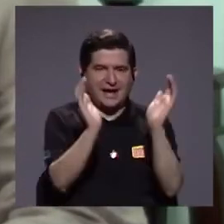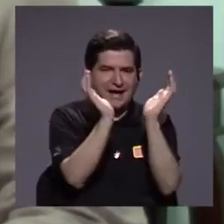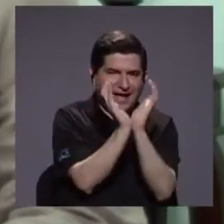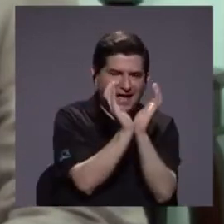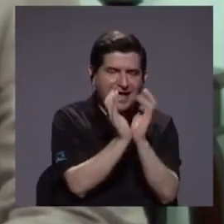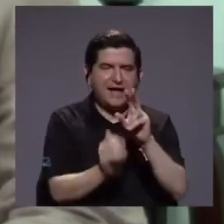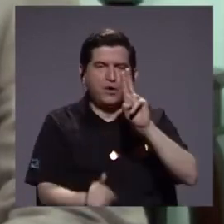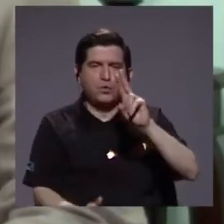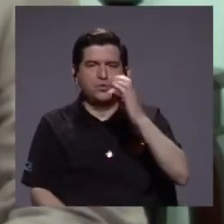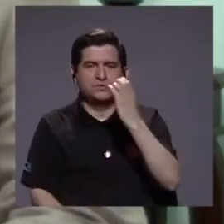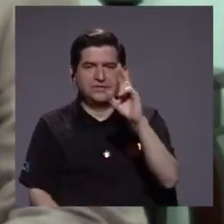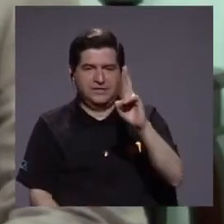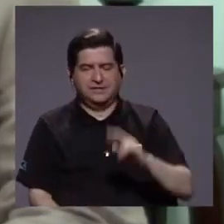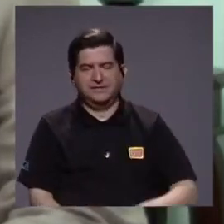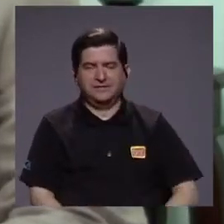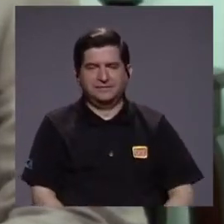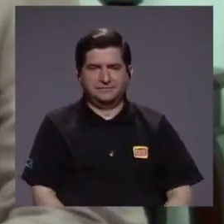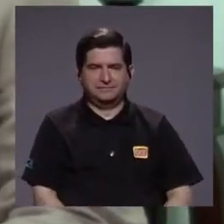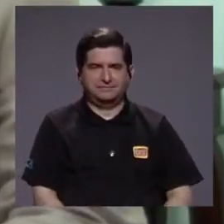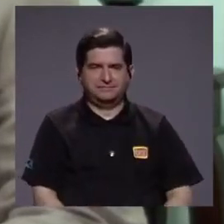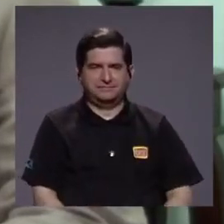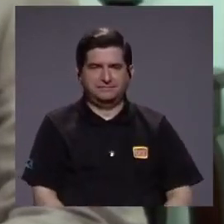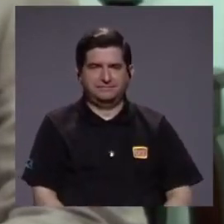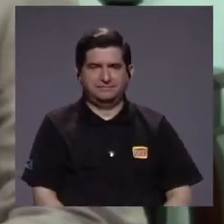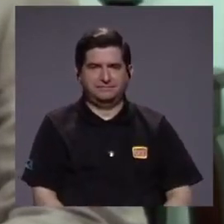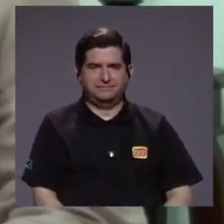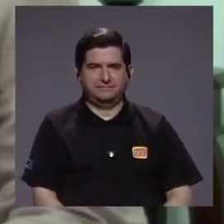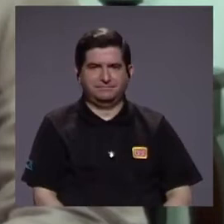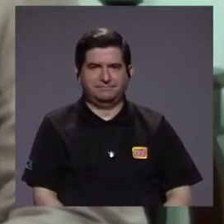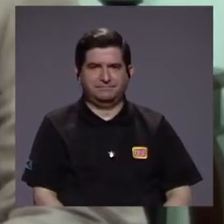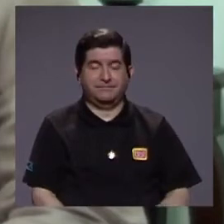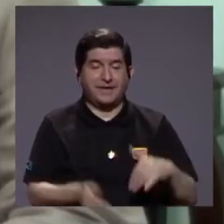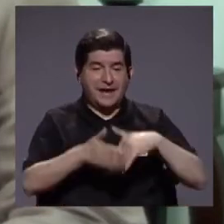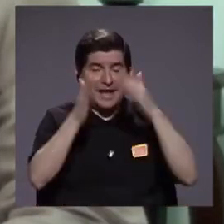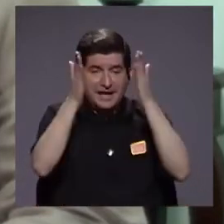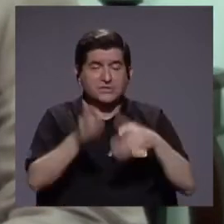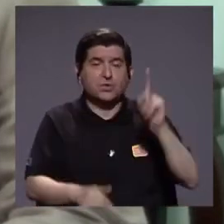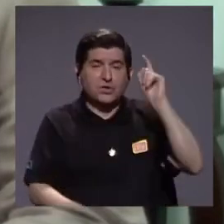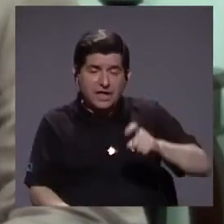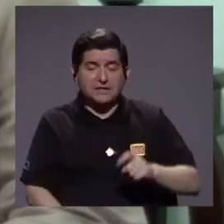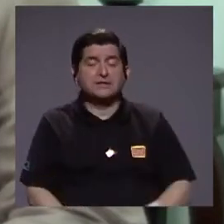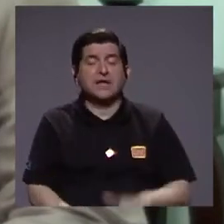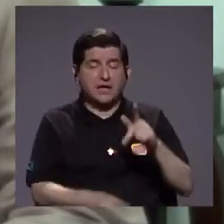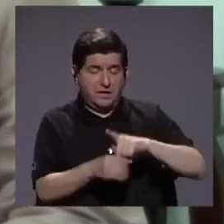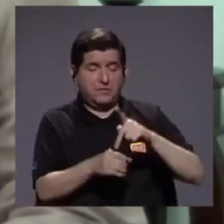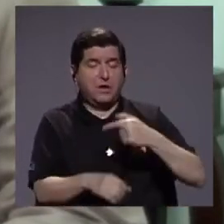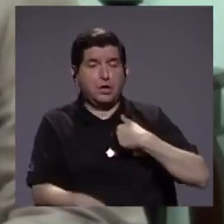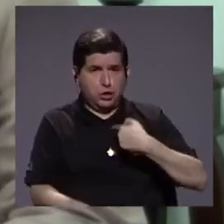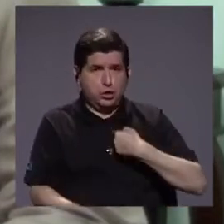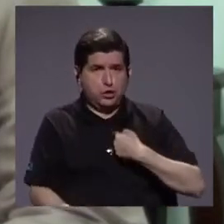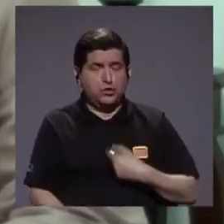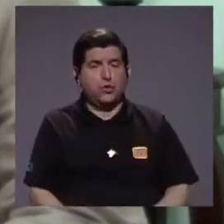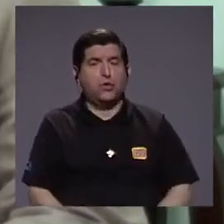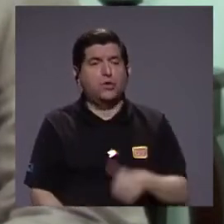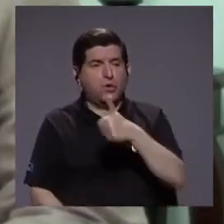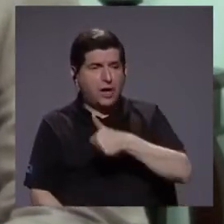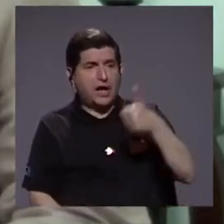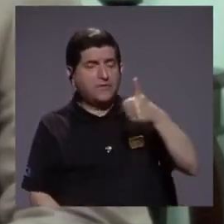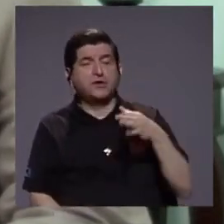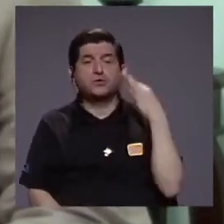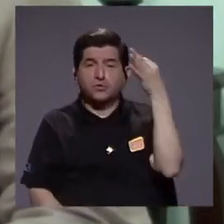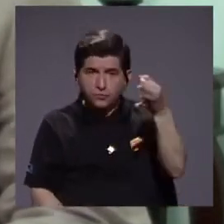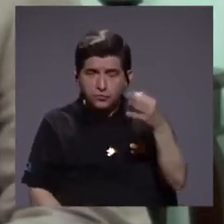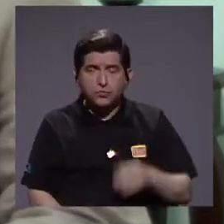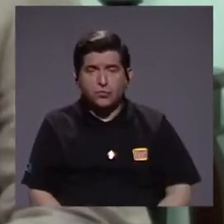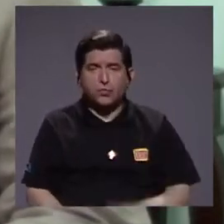Caja-UCR. Me parece que el estudiantado debería estar presente, y de llegar yo a la rectoría, obviamente